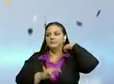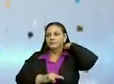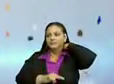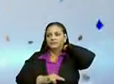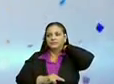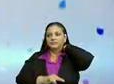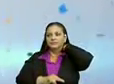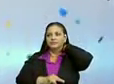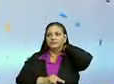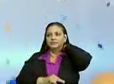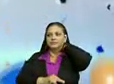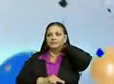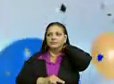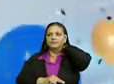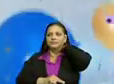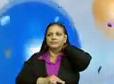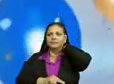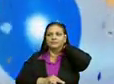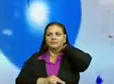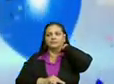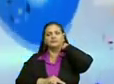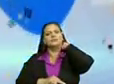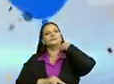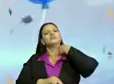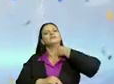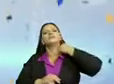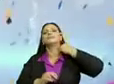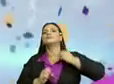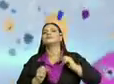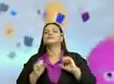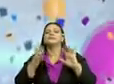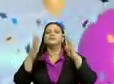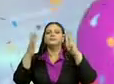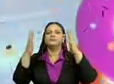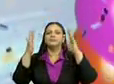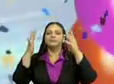¡Que viva el cumpleañero! ¡Que viva! ¡Vaya!